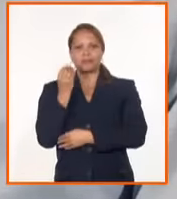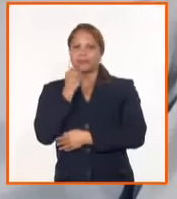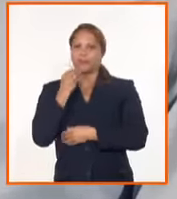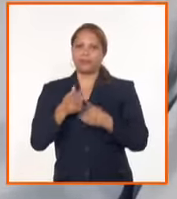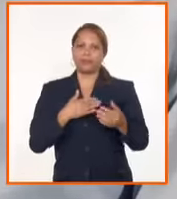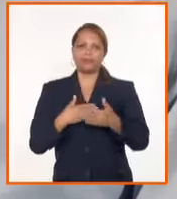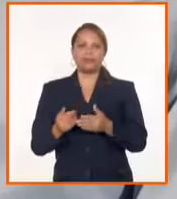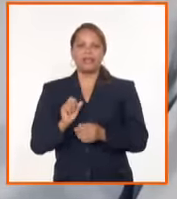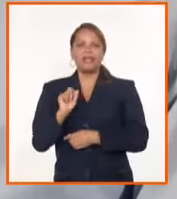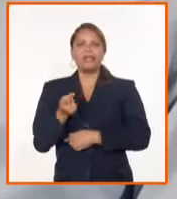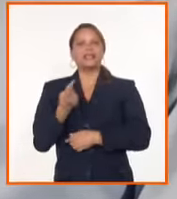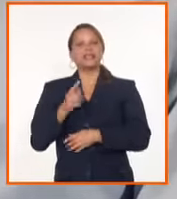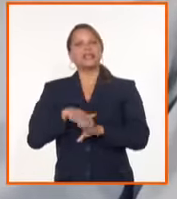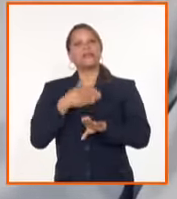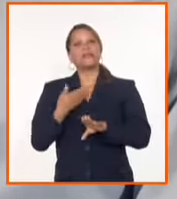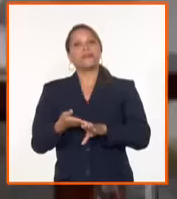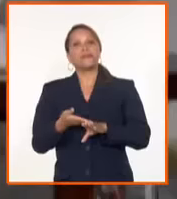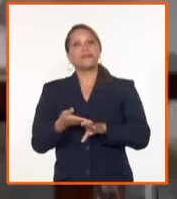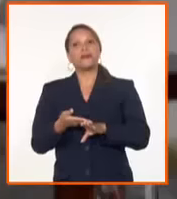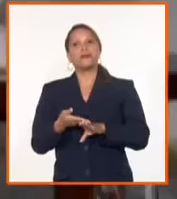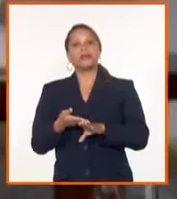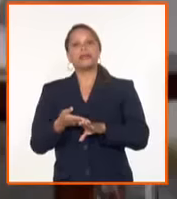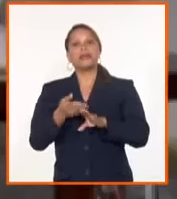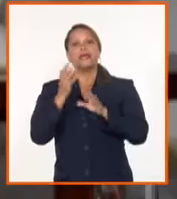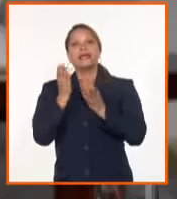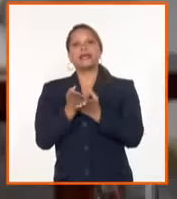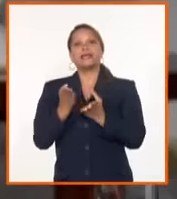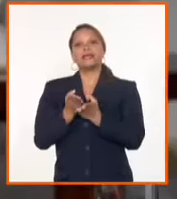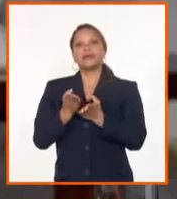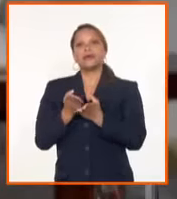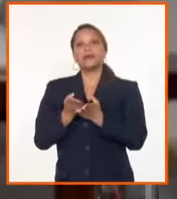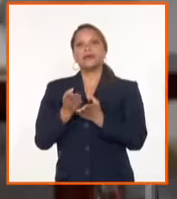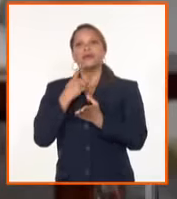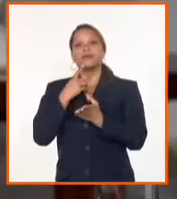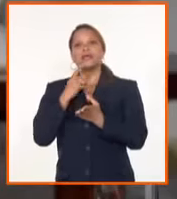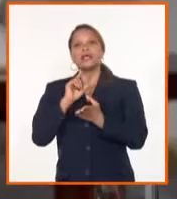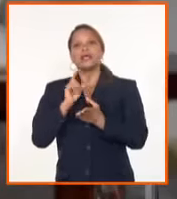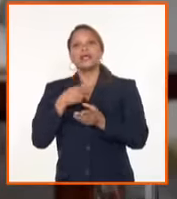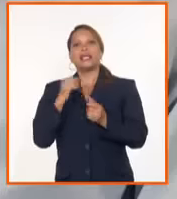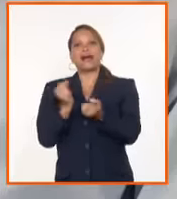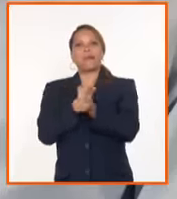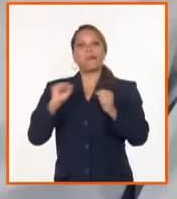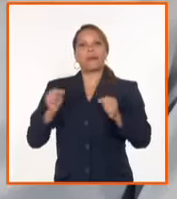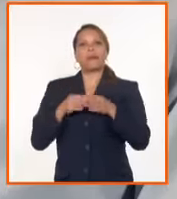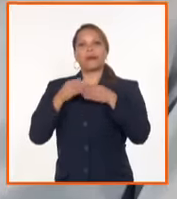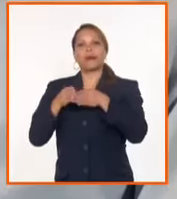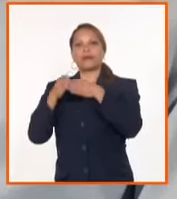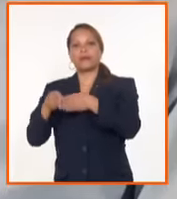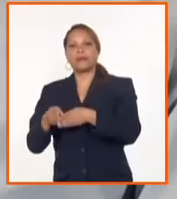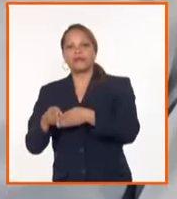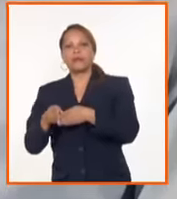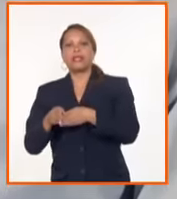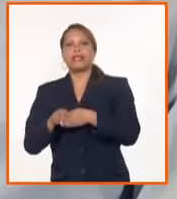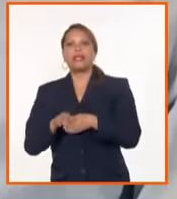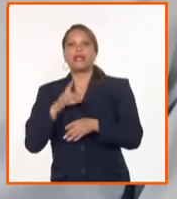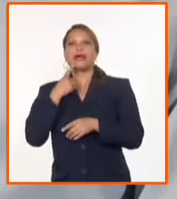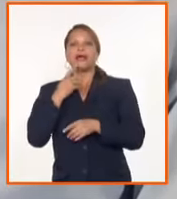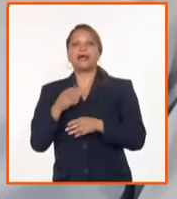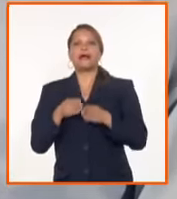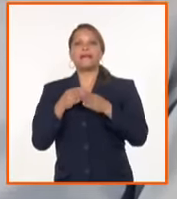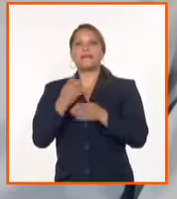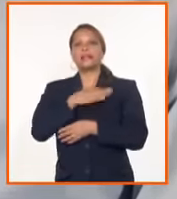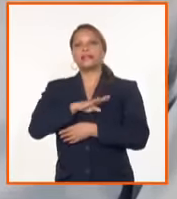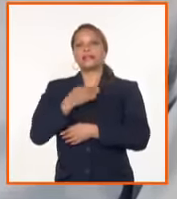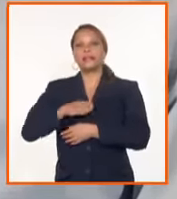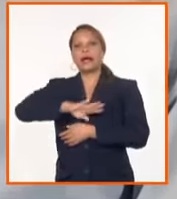en los primeros años, estuvieron los sucesos de la voladura de la Cubre, la invasión a Playa Girón, las montañas